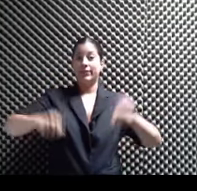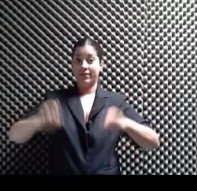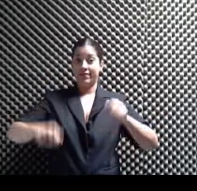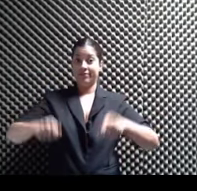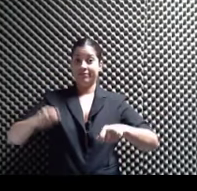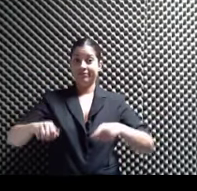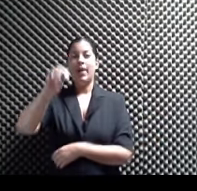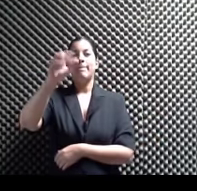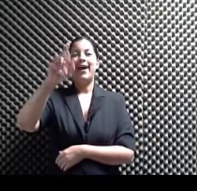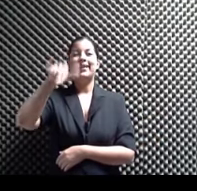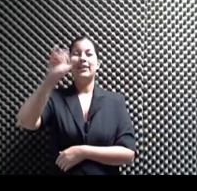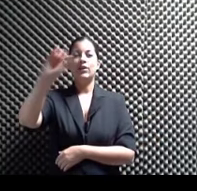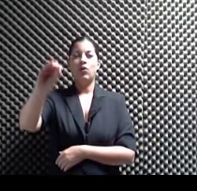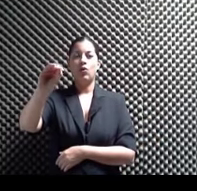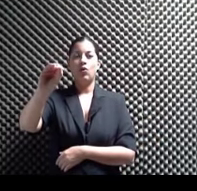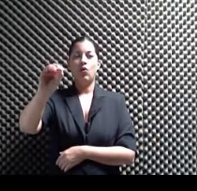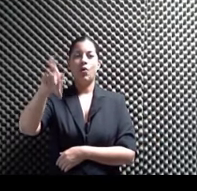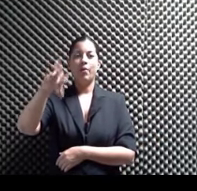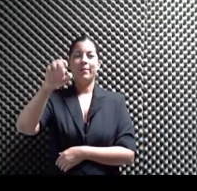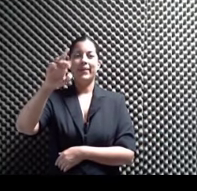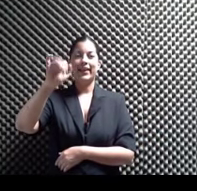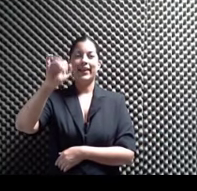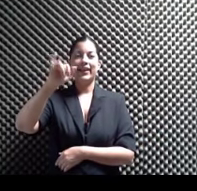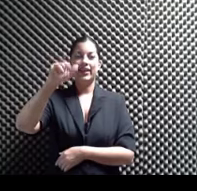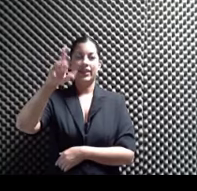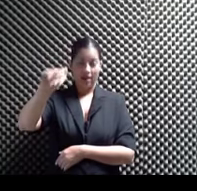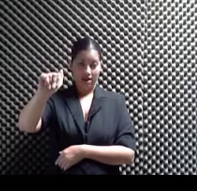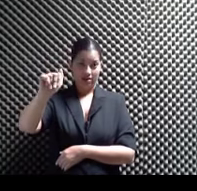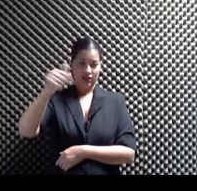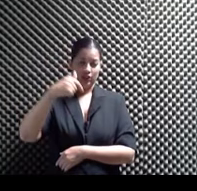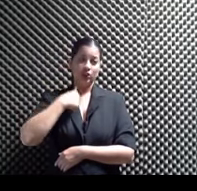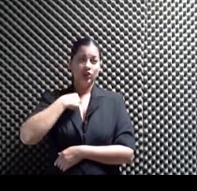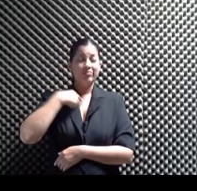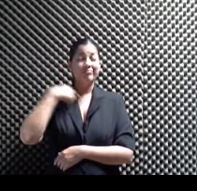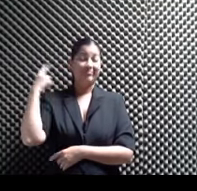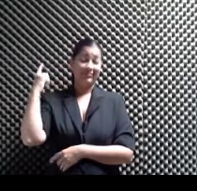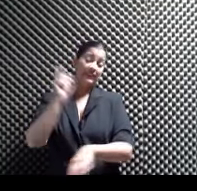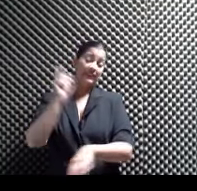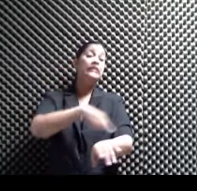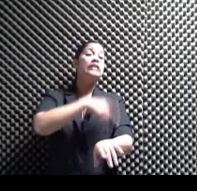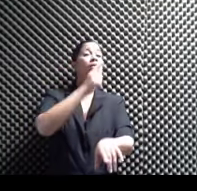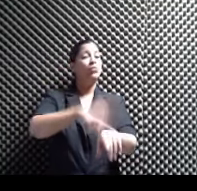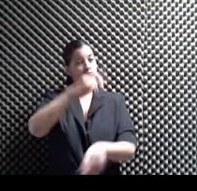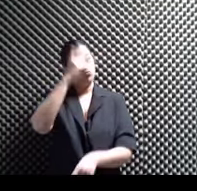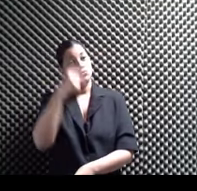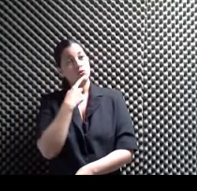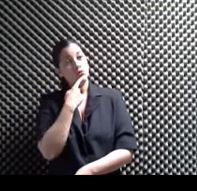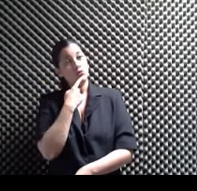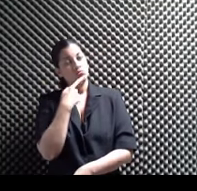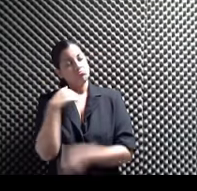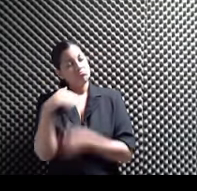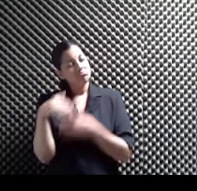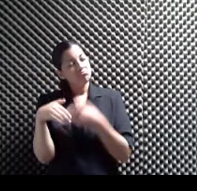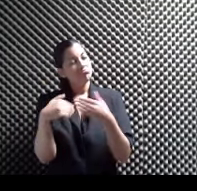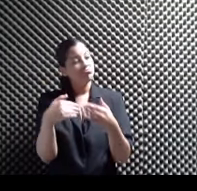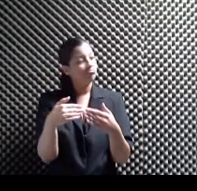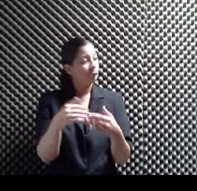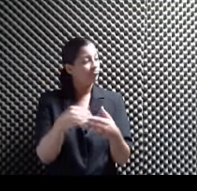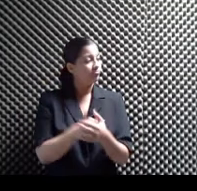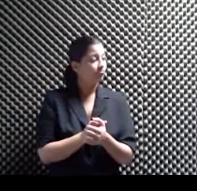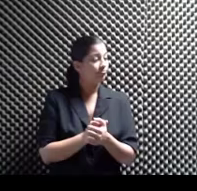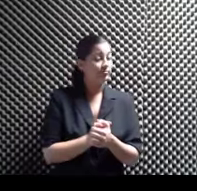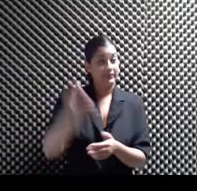Mario Pereira Que lo vengo conociendo Desde hace tiempo Y una vez Estábamos ensayando